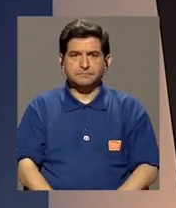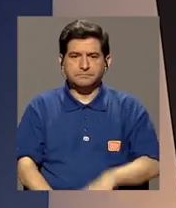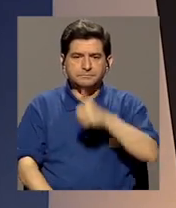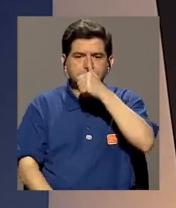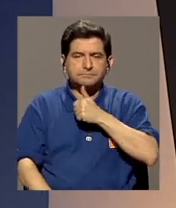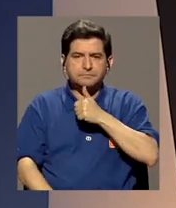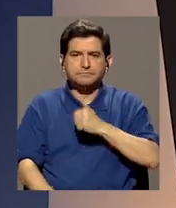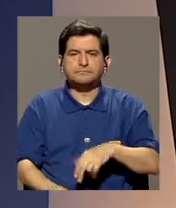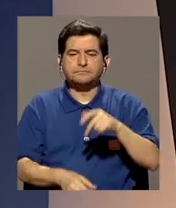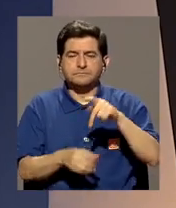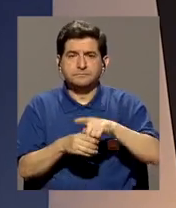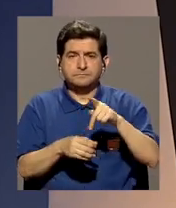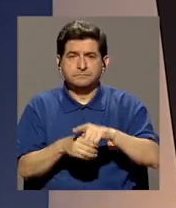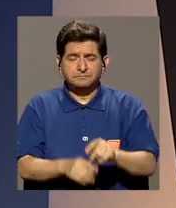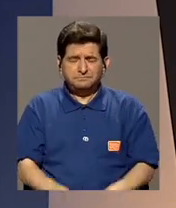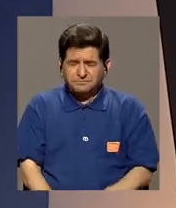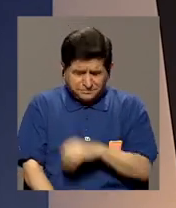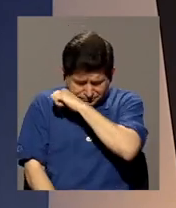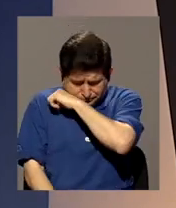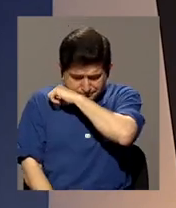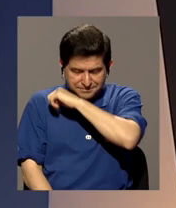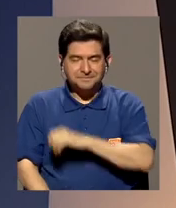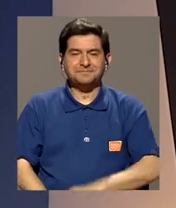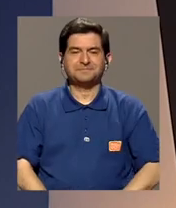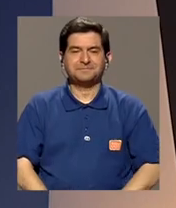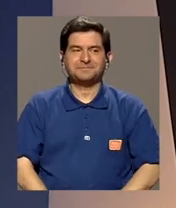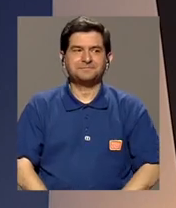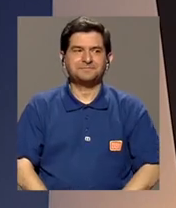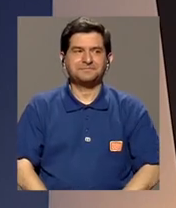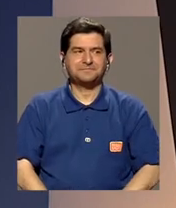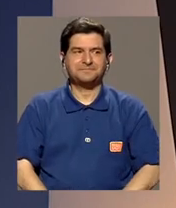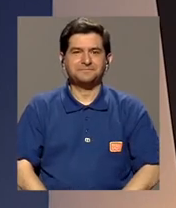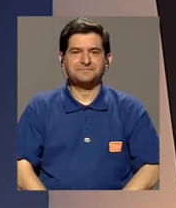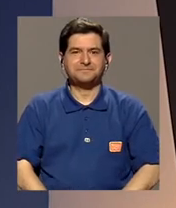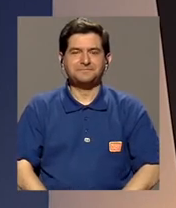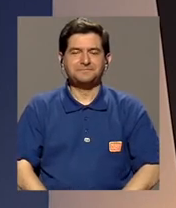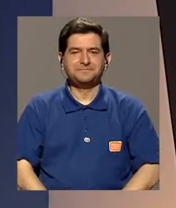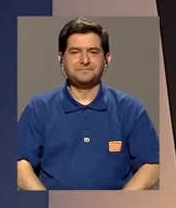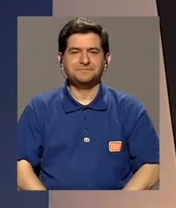participará este minuto en este bloque existiendo